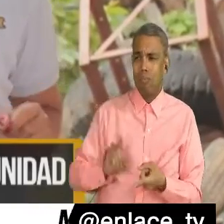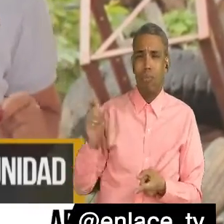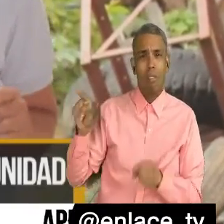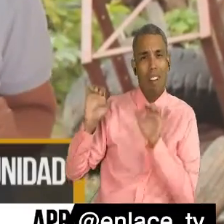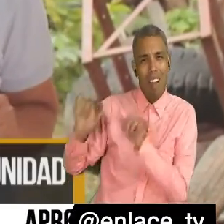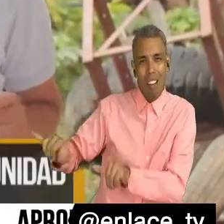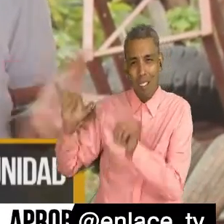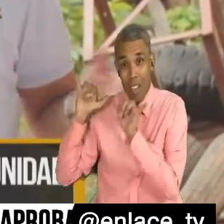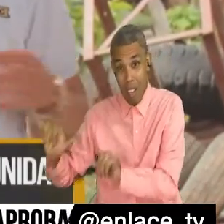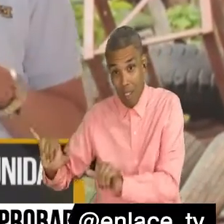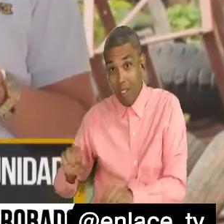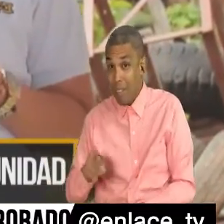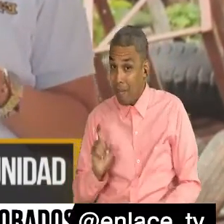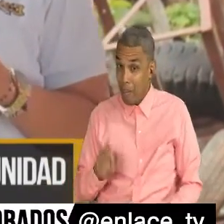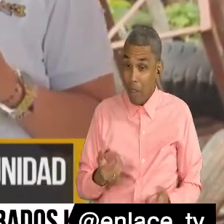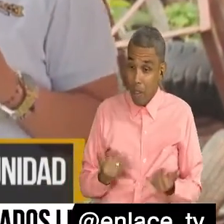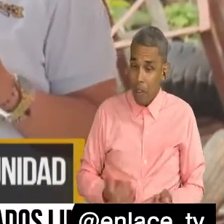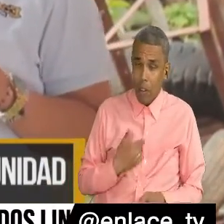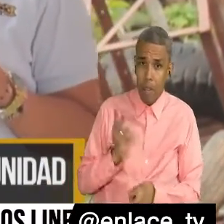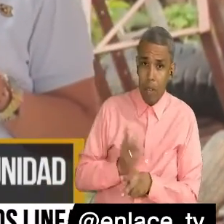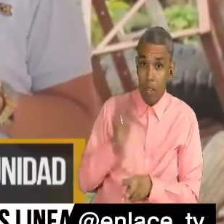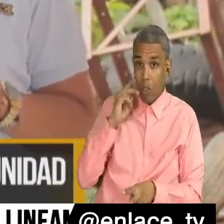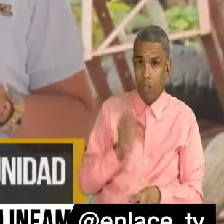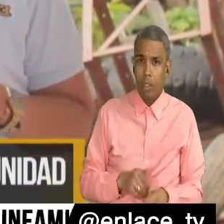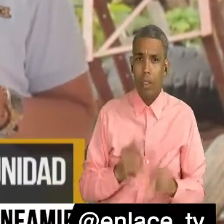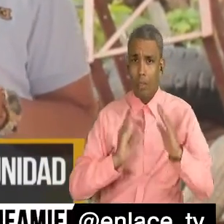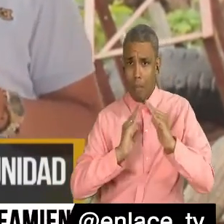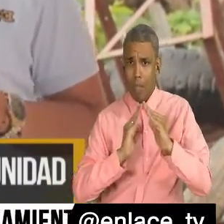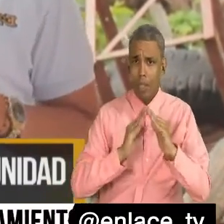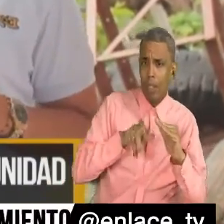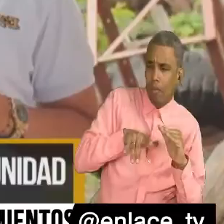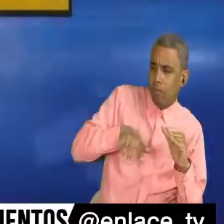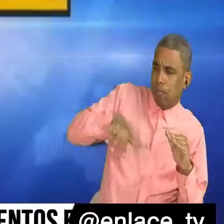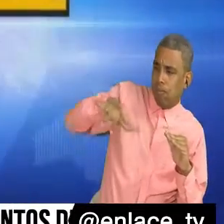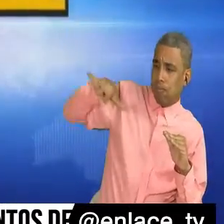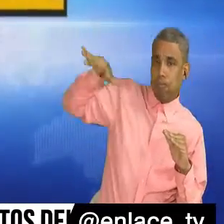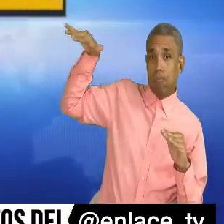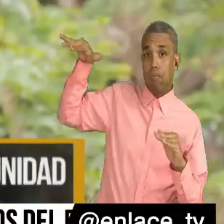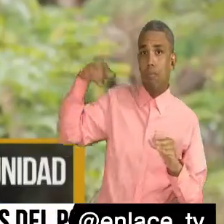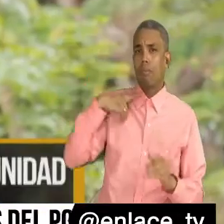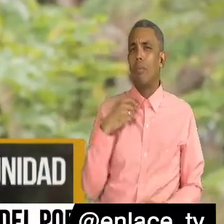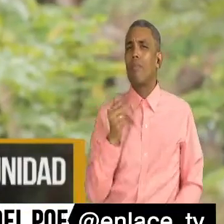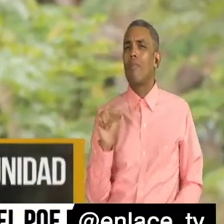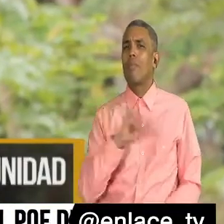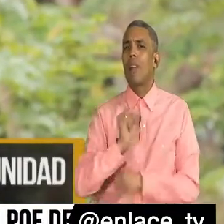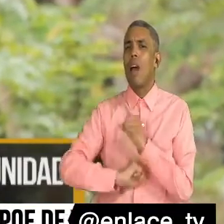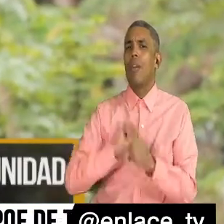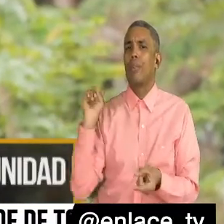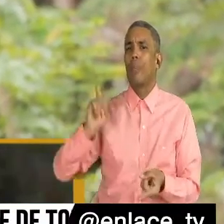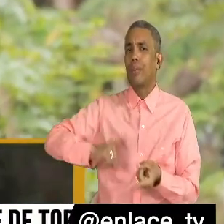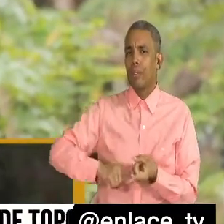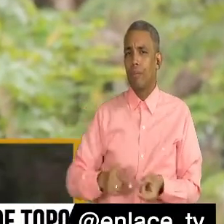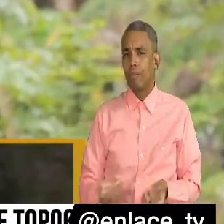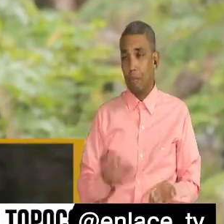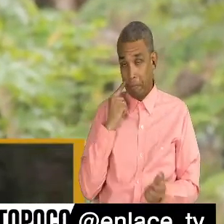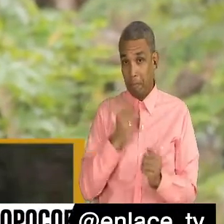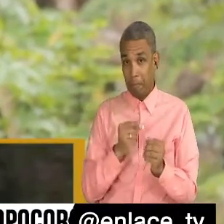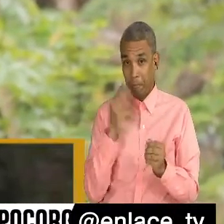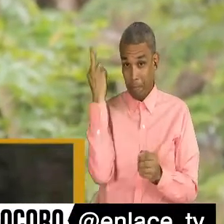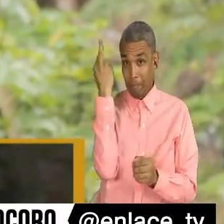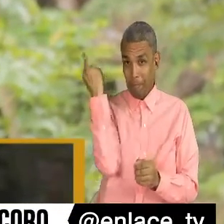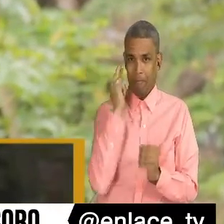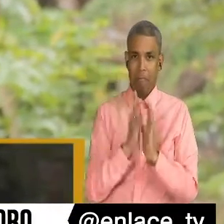su funcionamiento. Sin embargo, esta se encuentra en el patio desde hace 10 años. Pues me parece muy